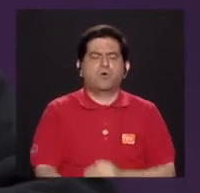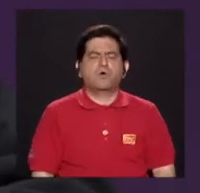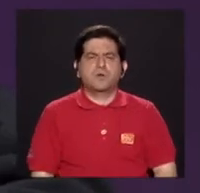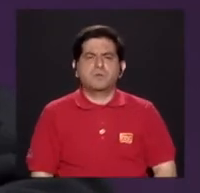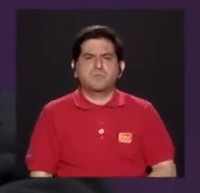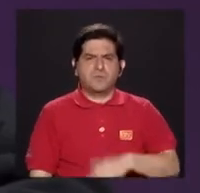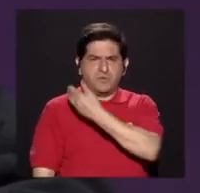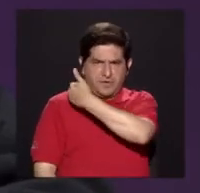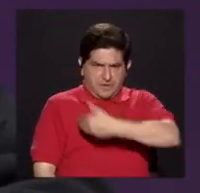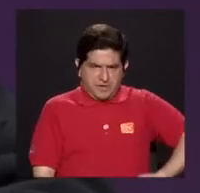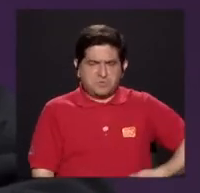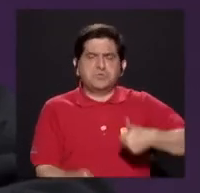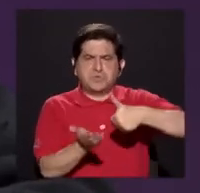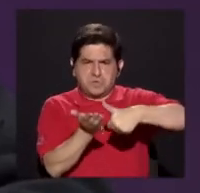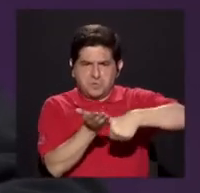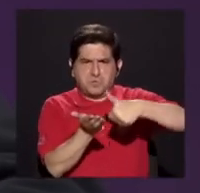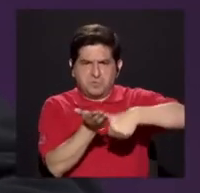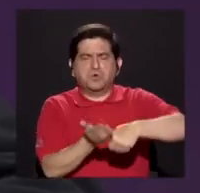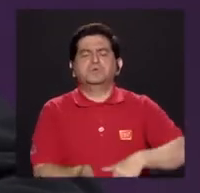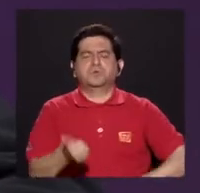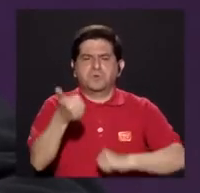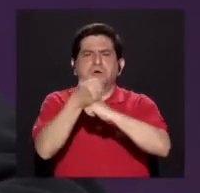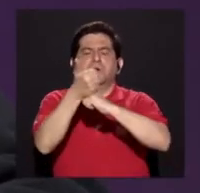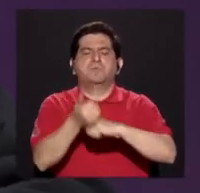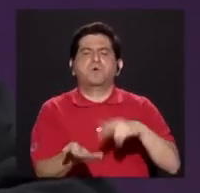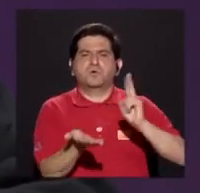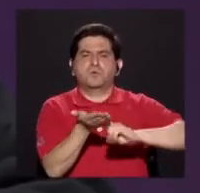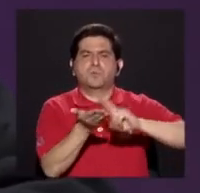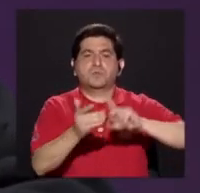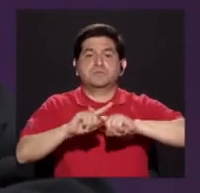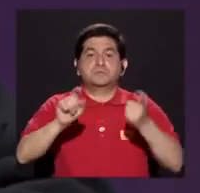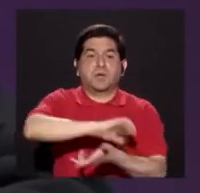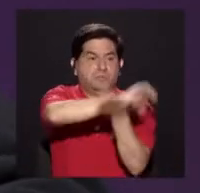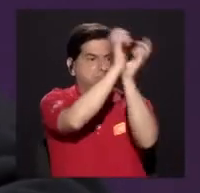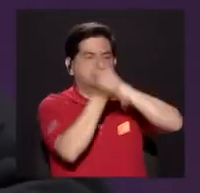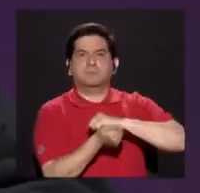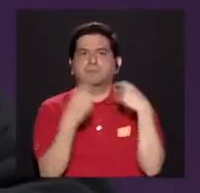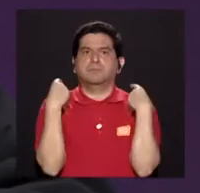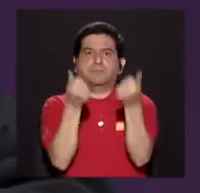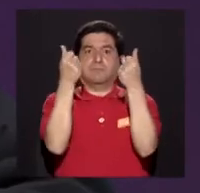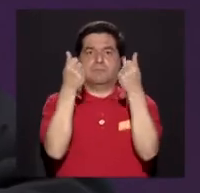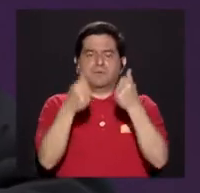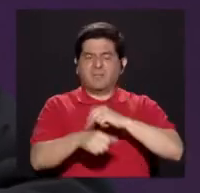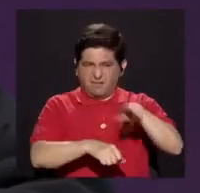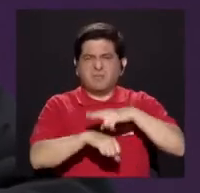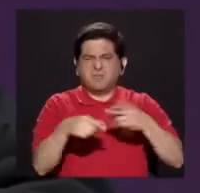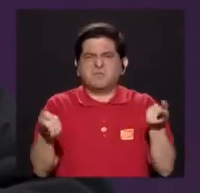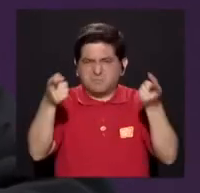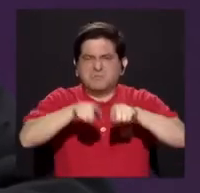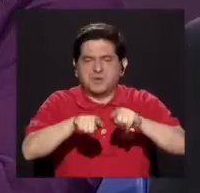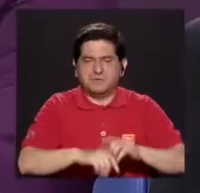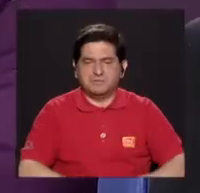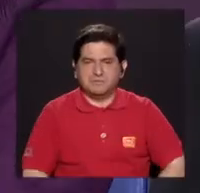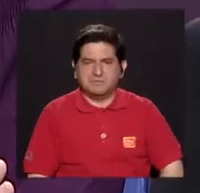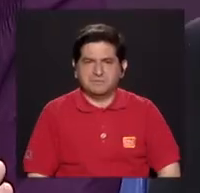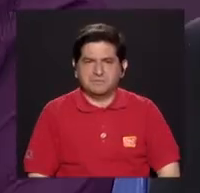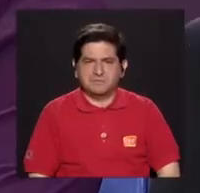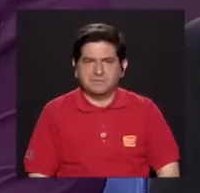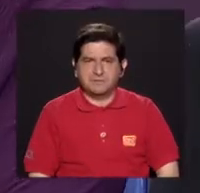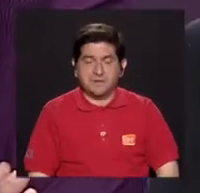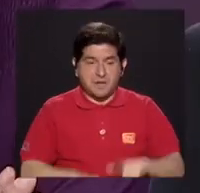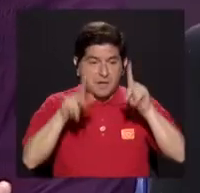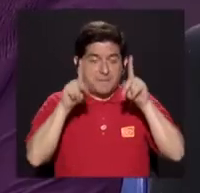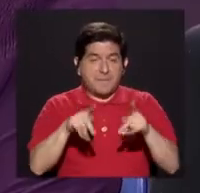impuestos, te vamos a apoyar. De un pronto a otro, la cosa da vuelta rápidamente, lo cual es muy usual. Uh-huh. Y